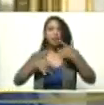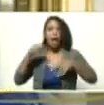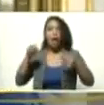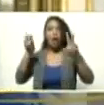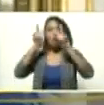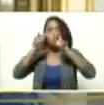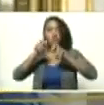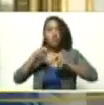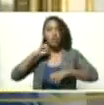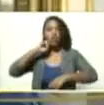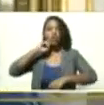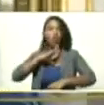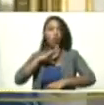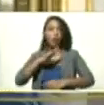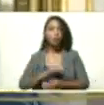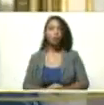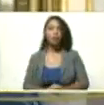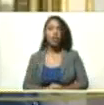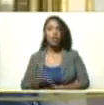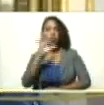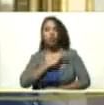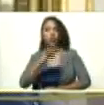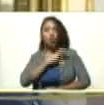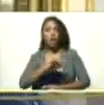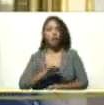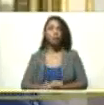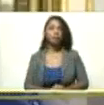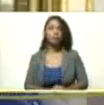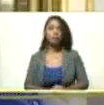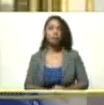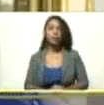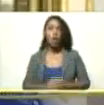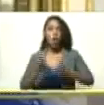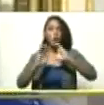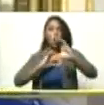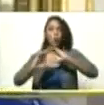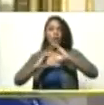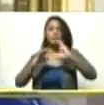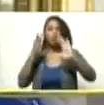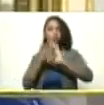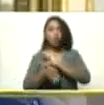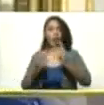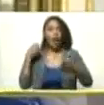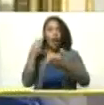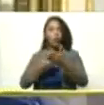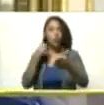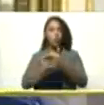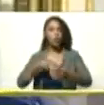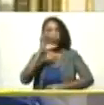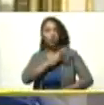histórica, investigativa, sociológica, comunicacional, a la lucha